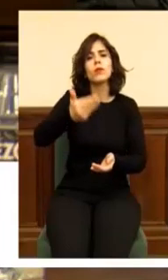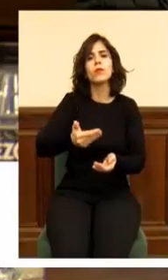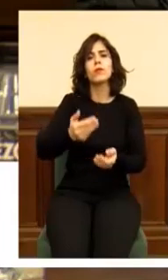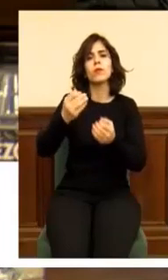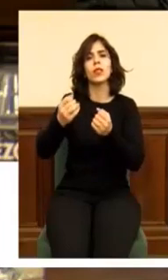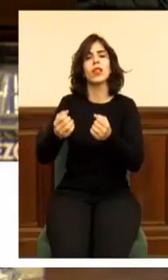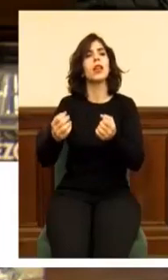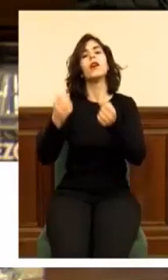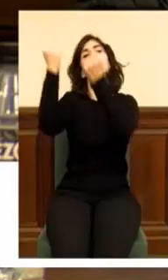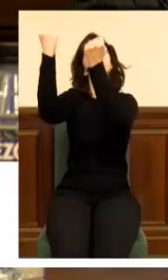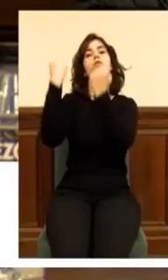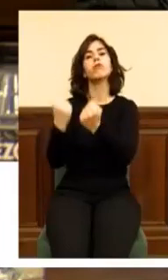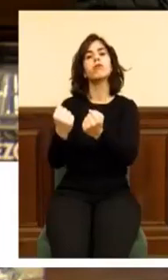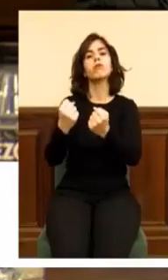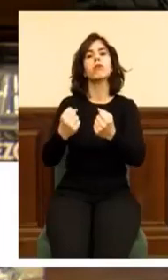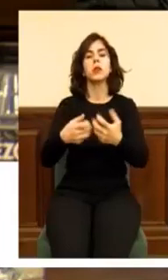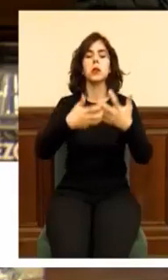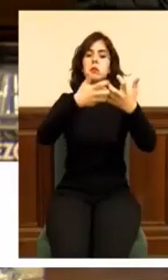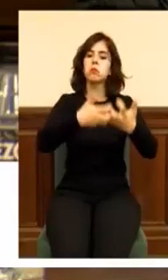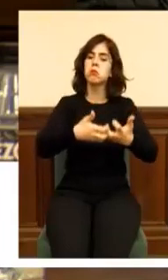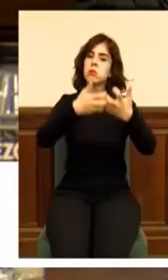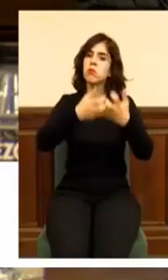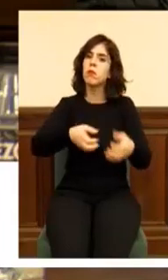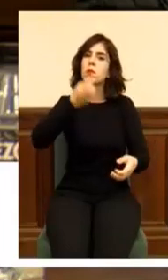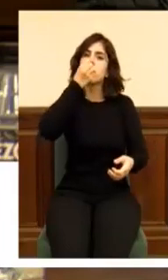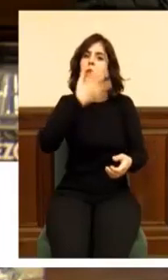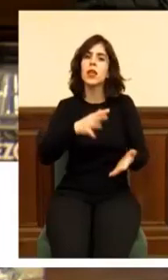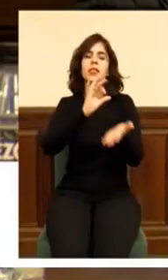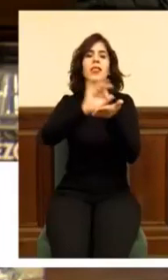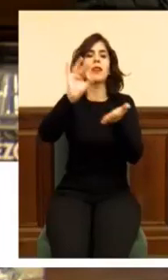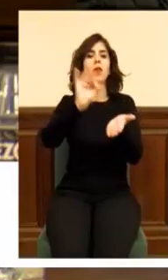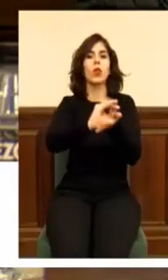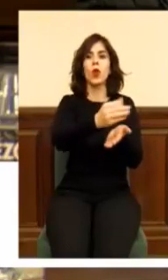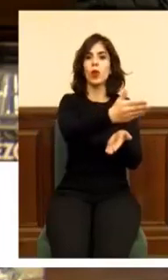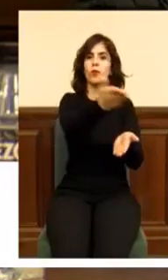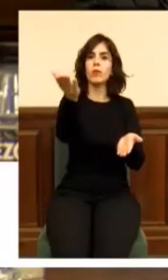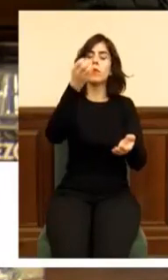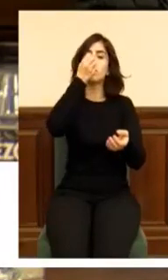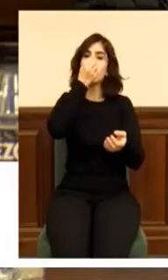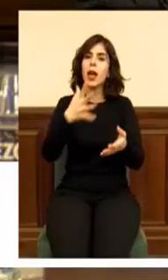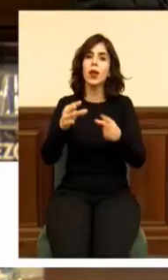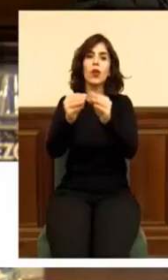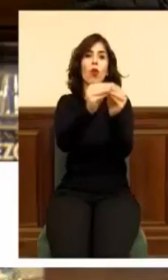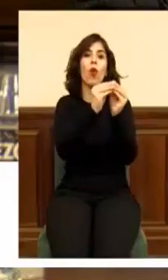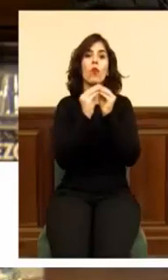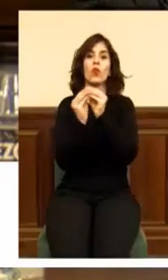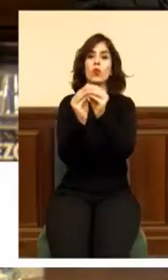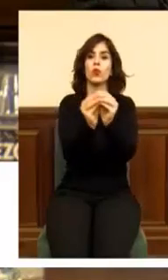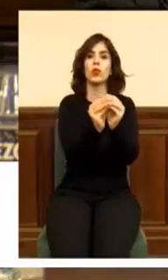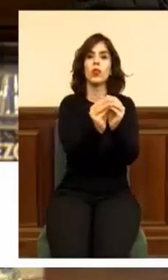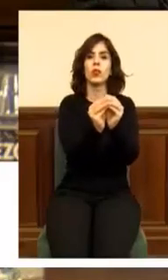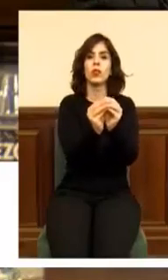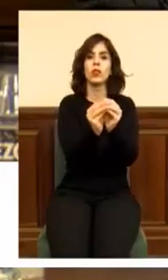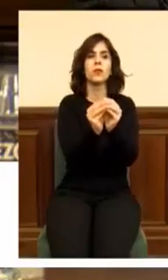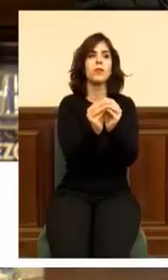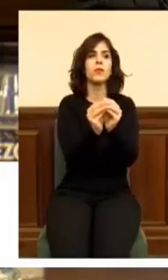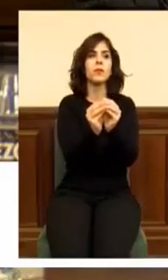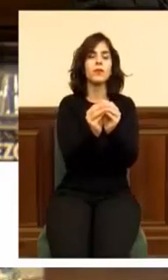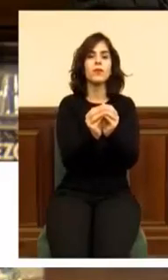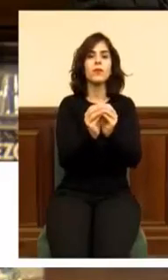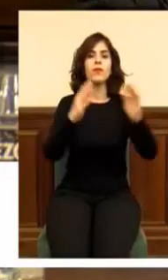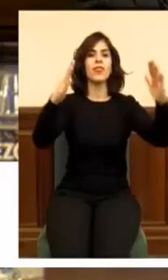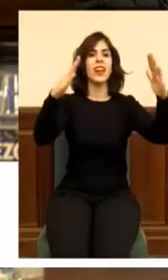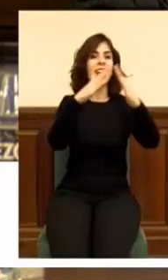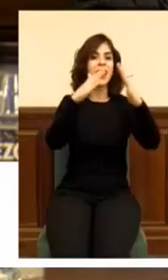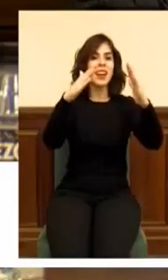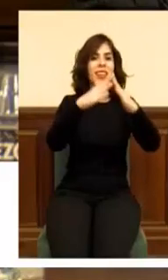que funcionen bien, que estén al servicio del interés general y del bien común, y de que estas casas